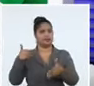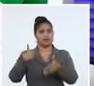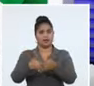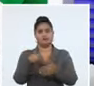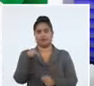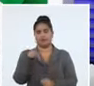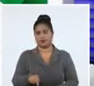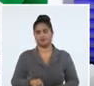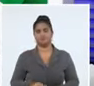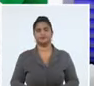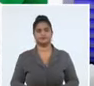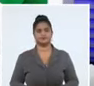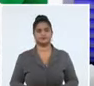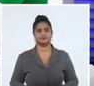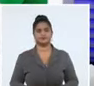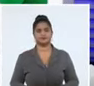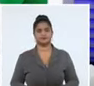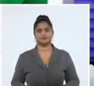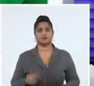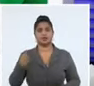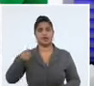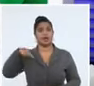Cuba. Ayer era el